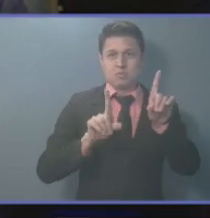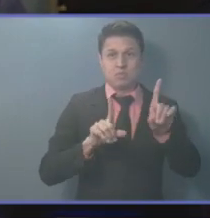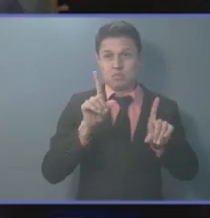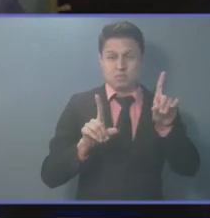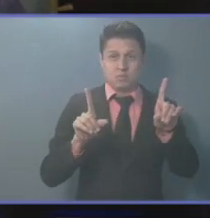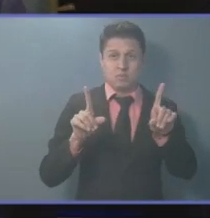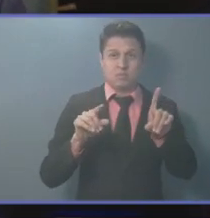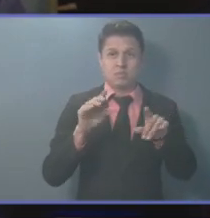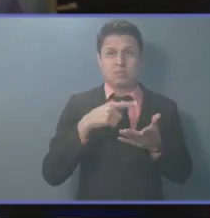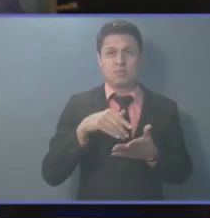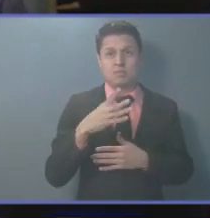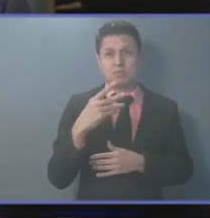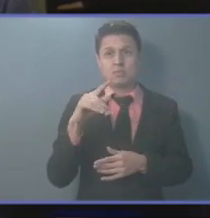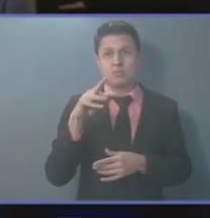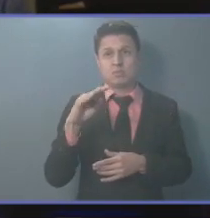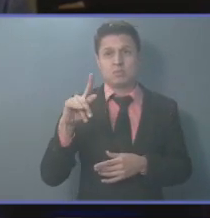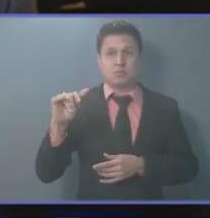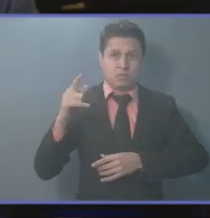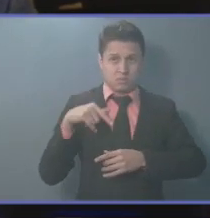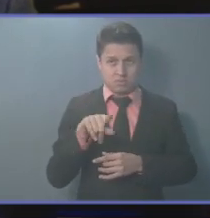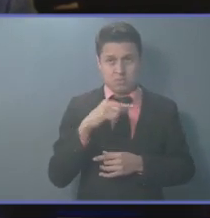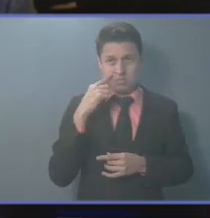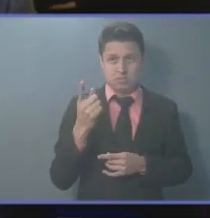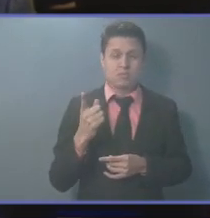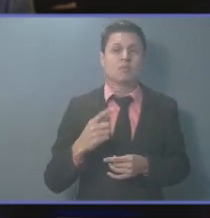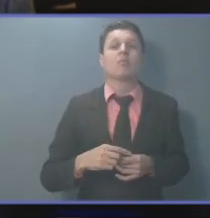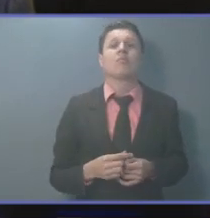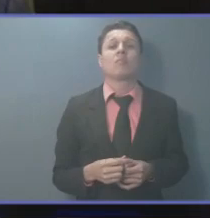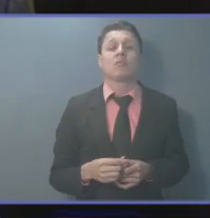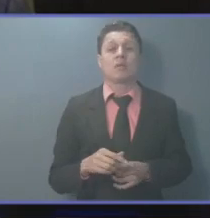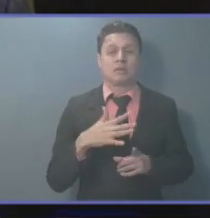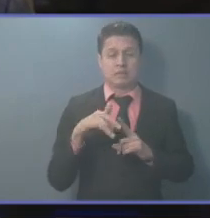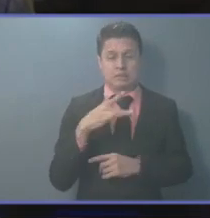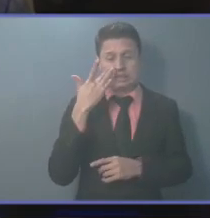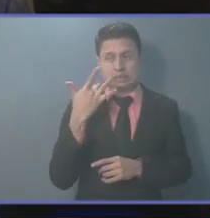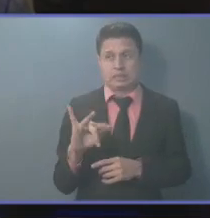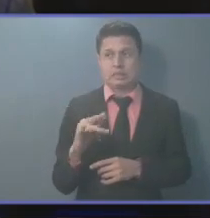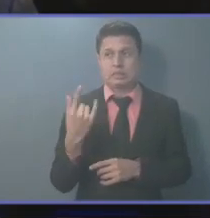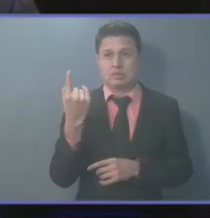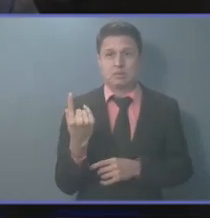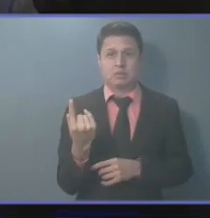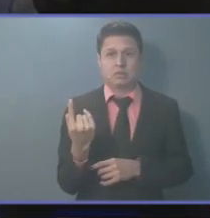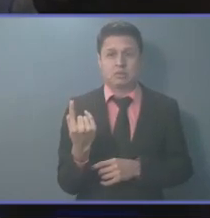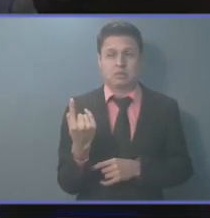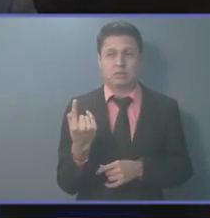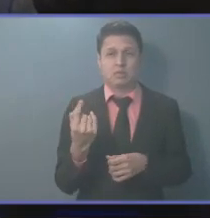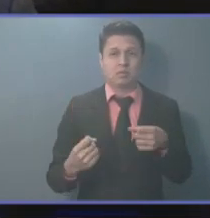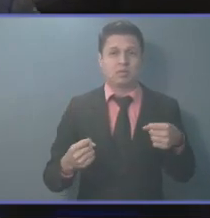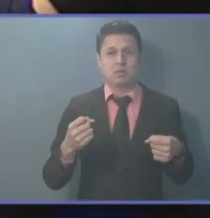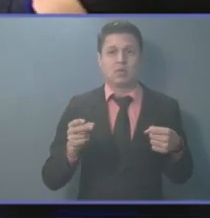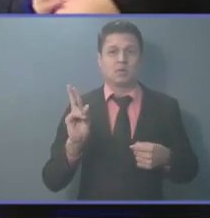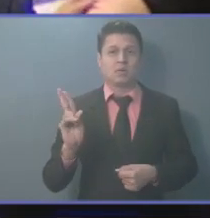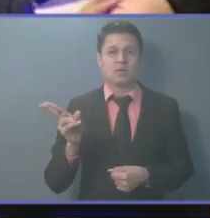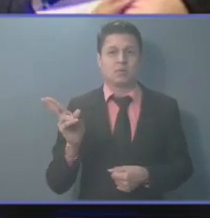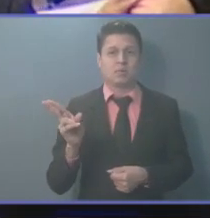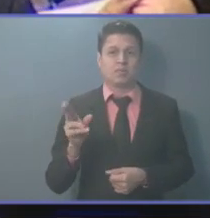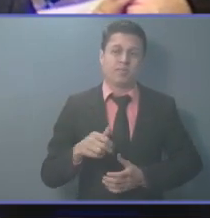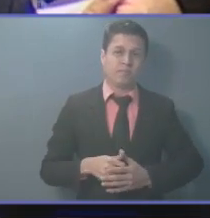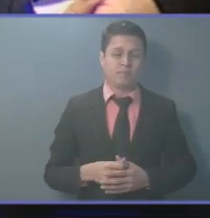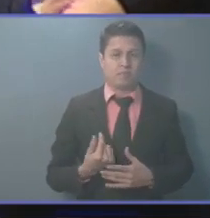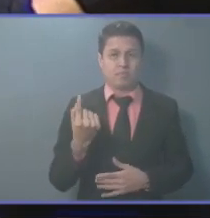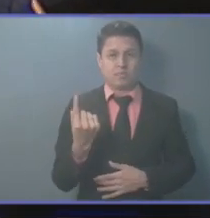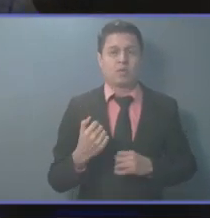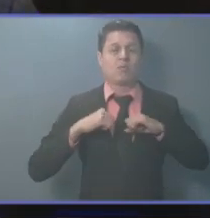todos se dieron cuenta, y creo que es una de las trágicas muertes de un taxista, una